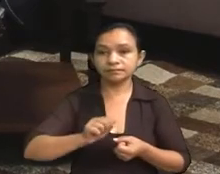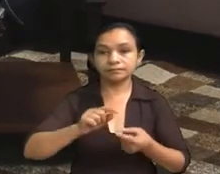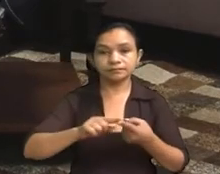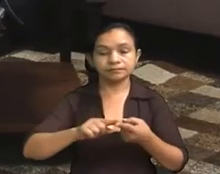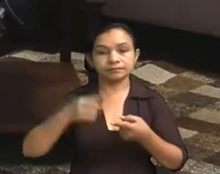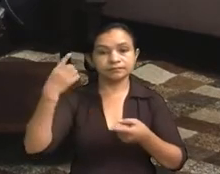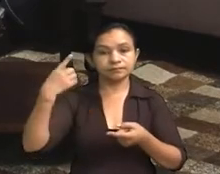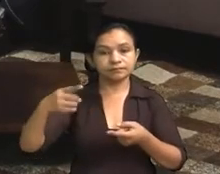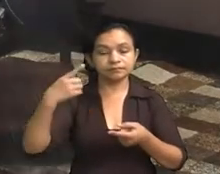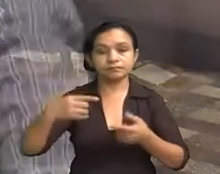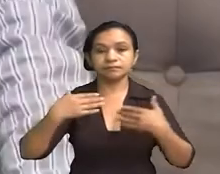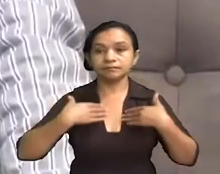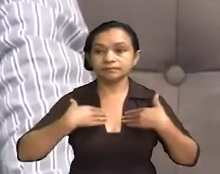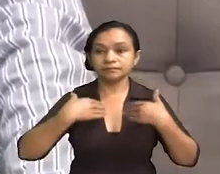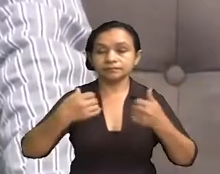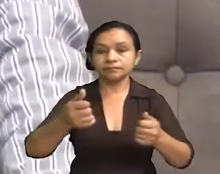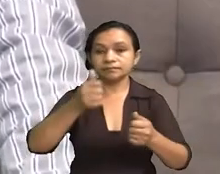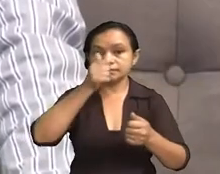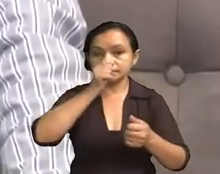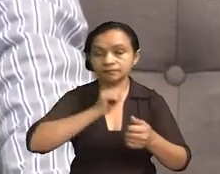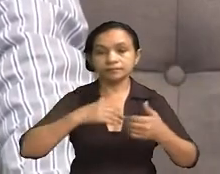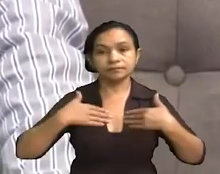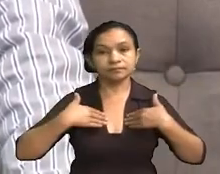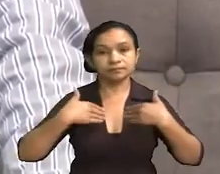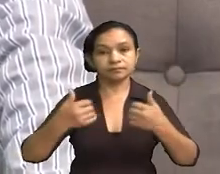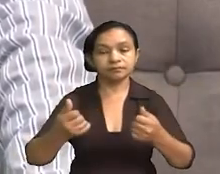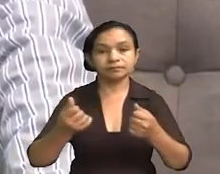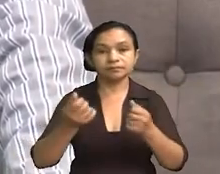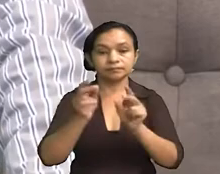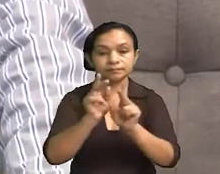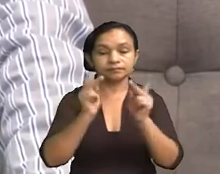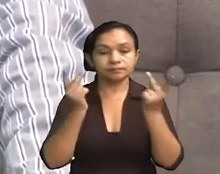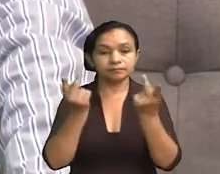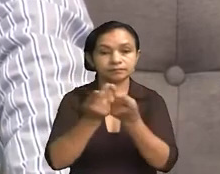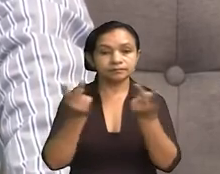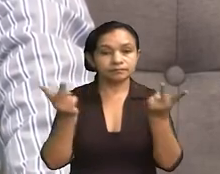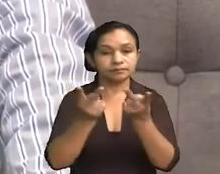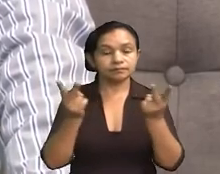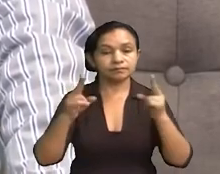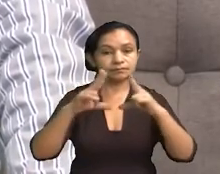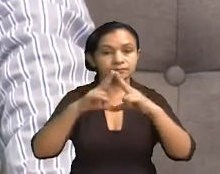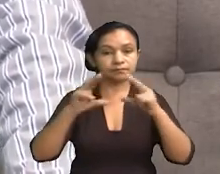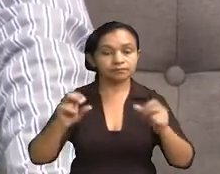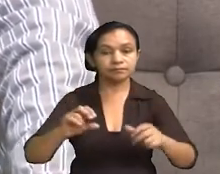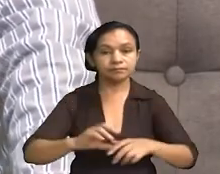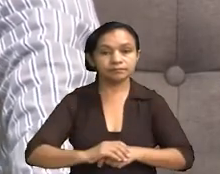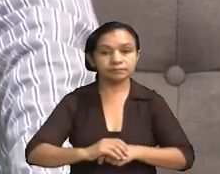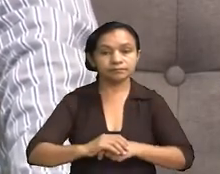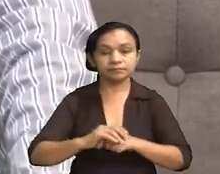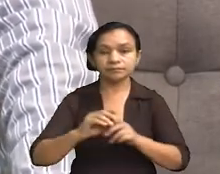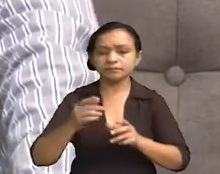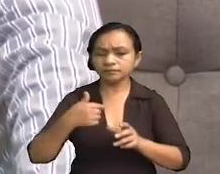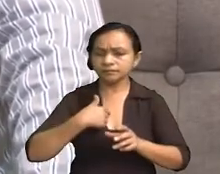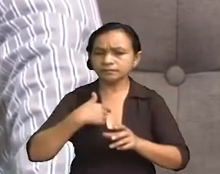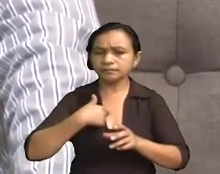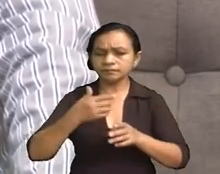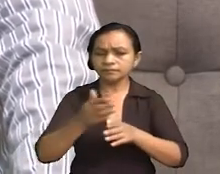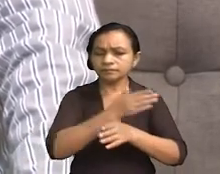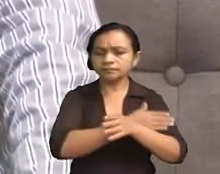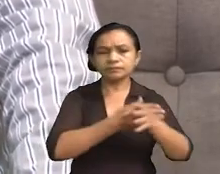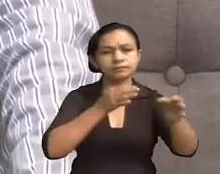derecho a la salud, porque el agua tiene que ver con la salud del pueblo nicaragüense. Nosotros, yo te comentaba hace